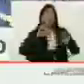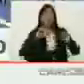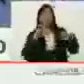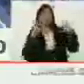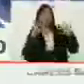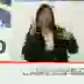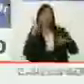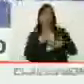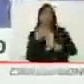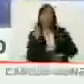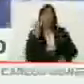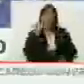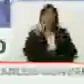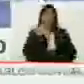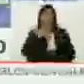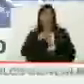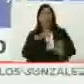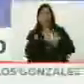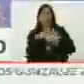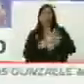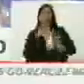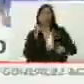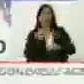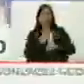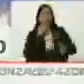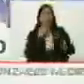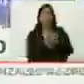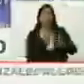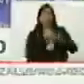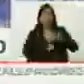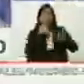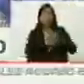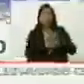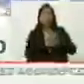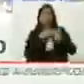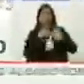reivindicaciones, aún más derechos que exigir y que luchar y que conquistar en esta revolución.